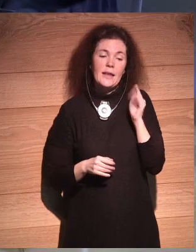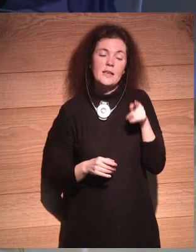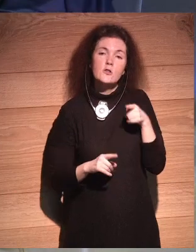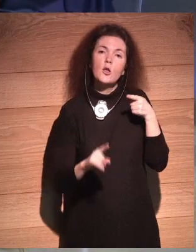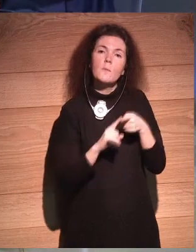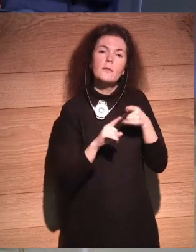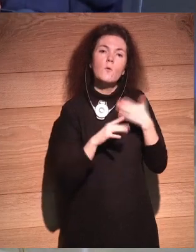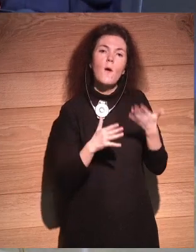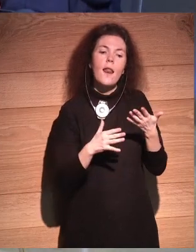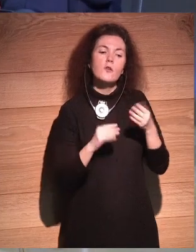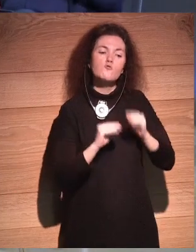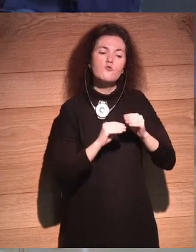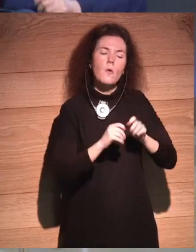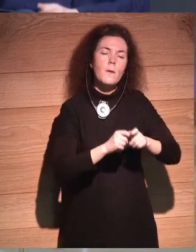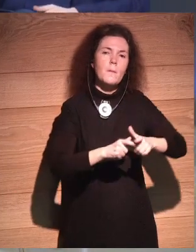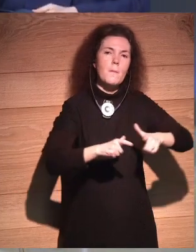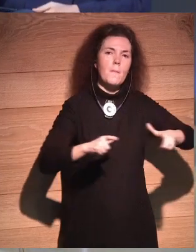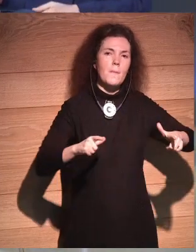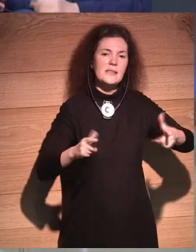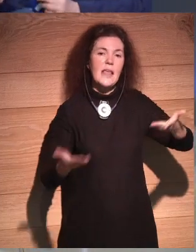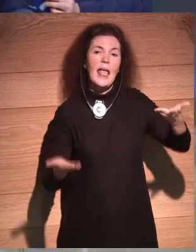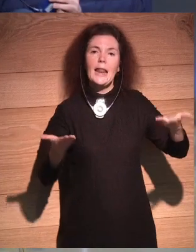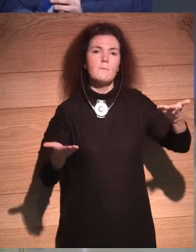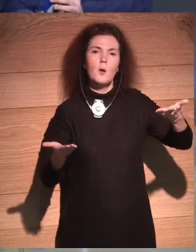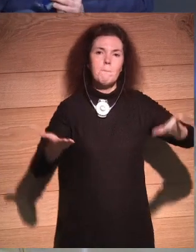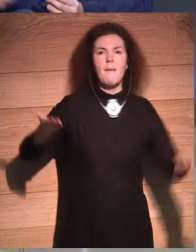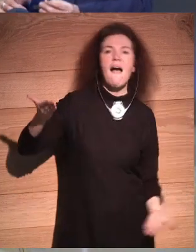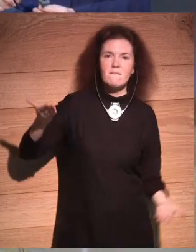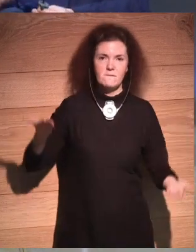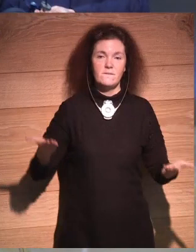en ampliarse a sí mismo y en que haya un desequilibrio.